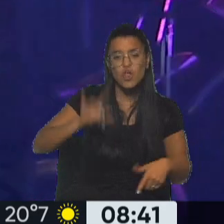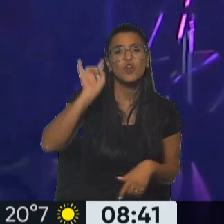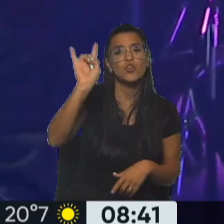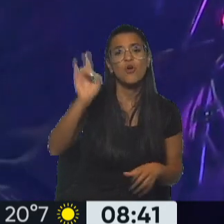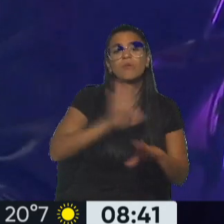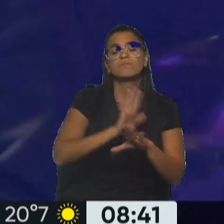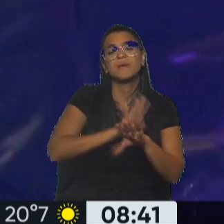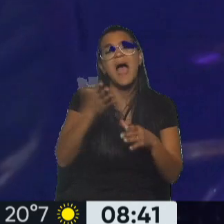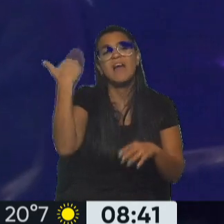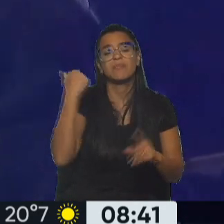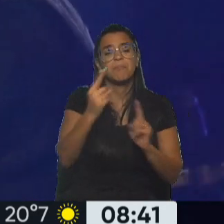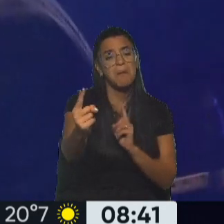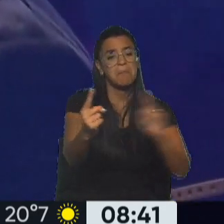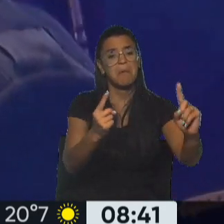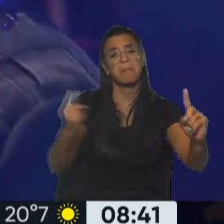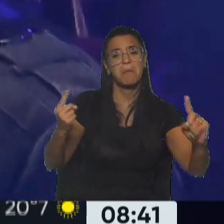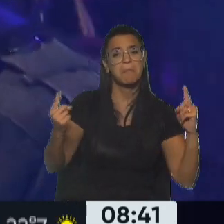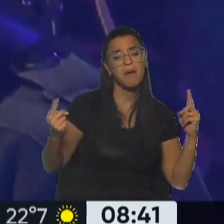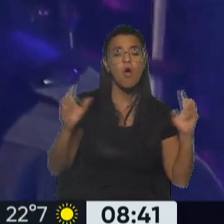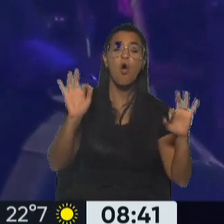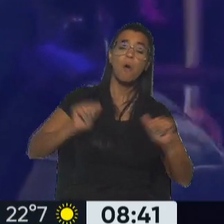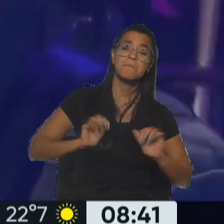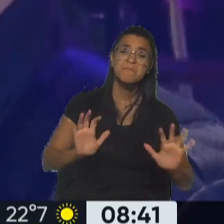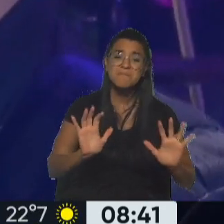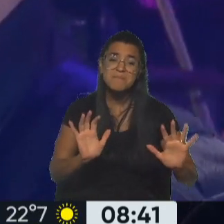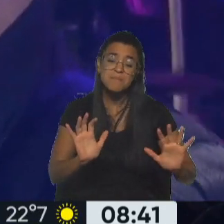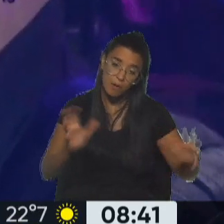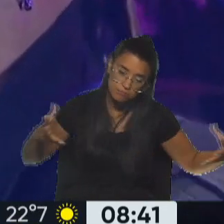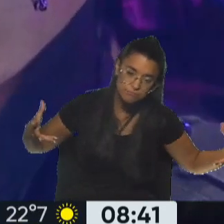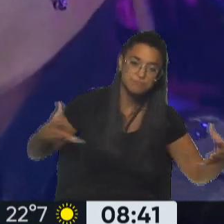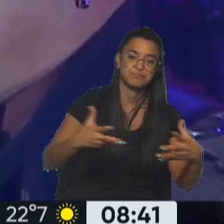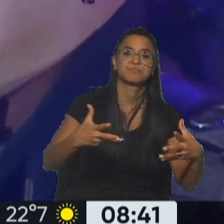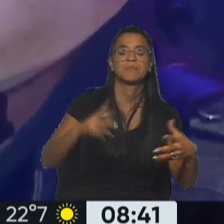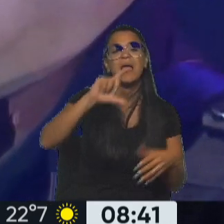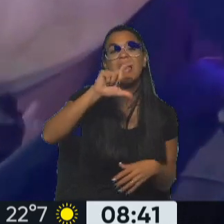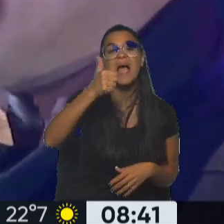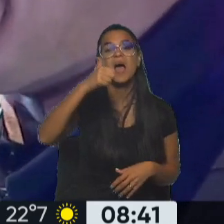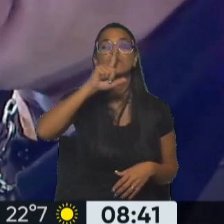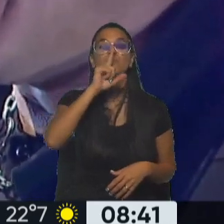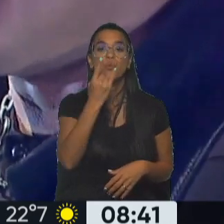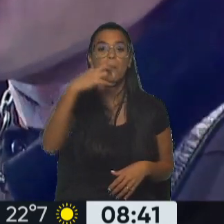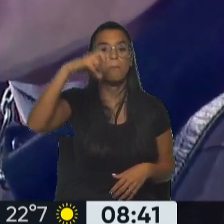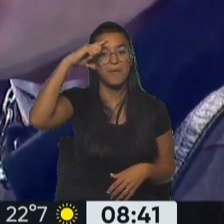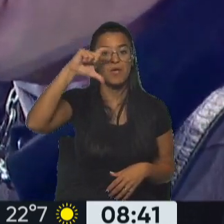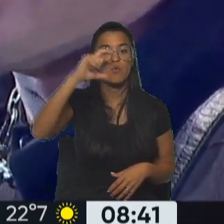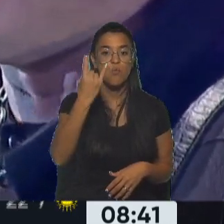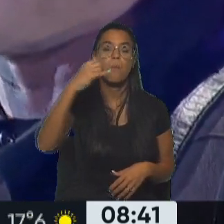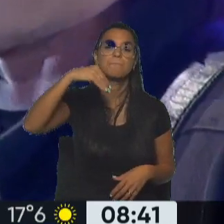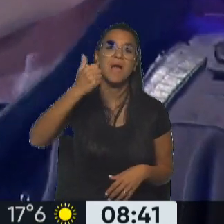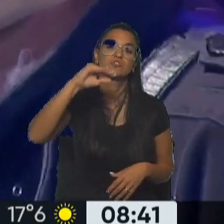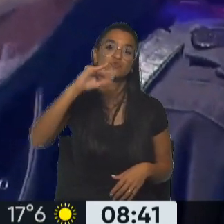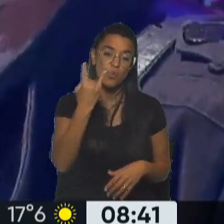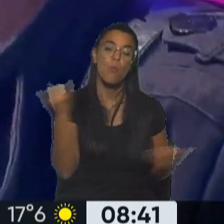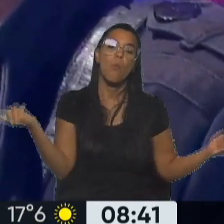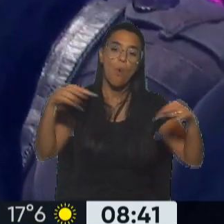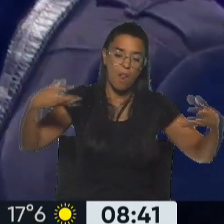se había dividido o había quedado suspendida. X, no estaba más Catupecu. Y el Quilmes Rock hizo que volvieran. La banda